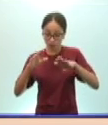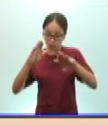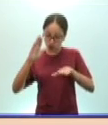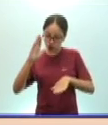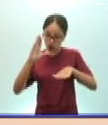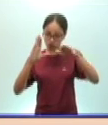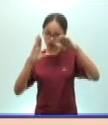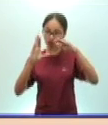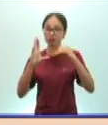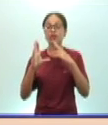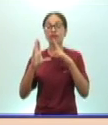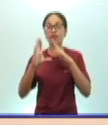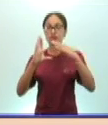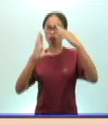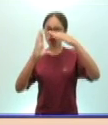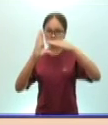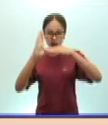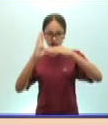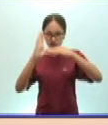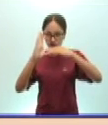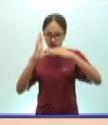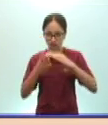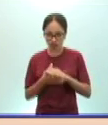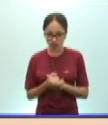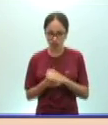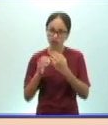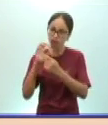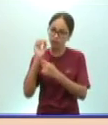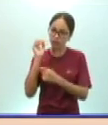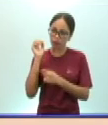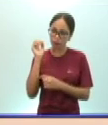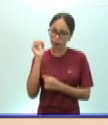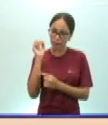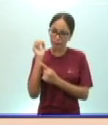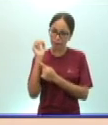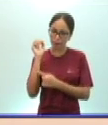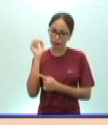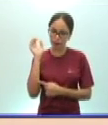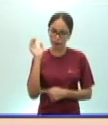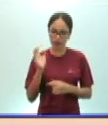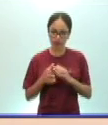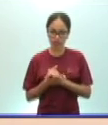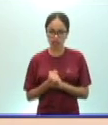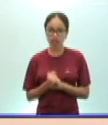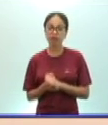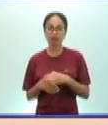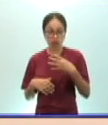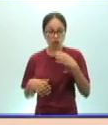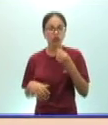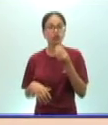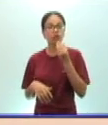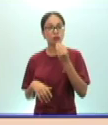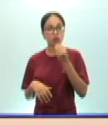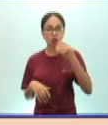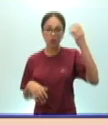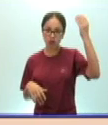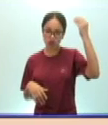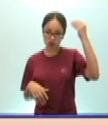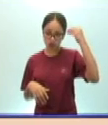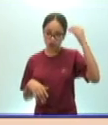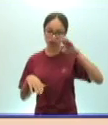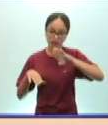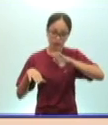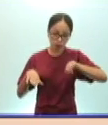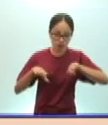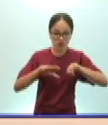al agua. Teniendo en cuenta estas propiedades, que son las propiedades que me permiten aplicar la operación de decantación